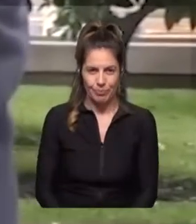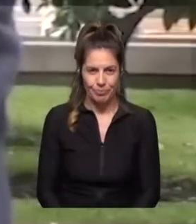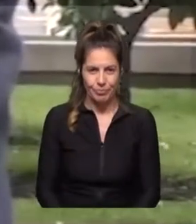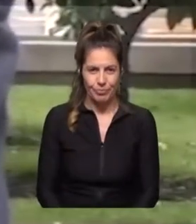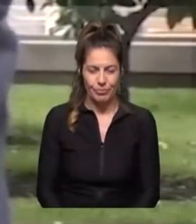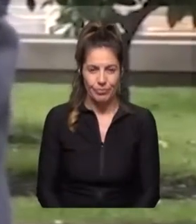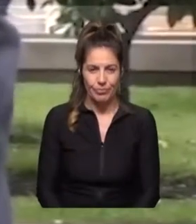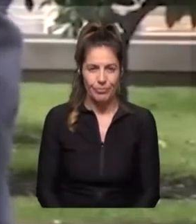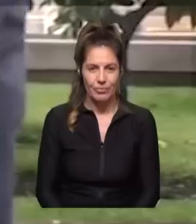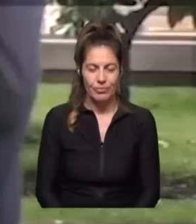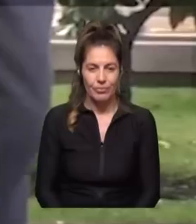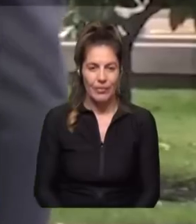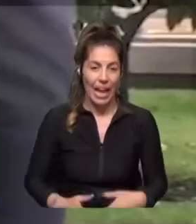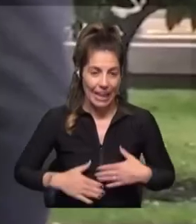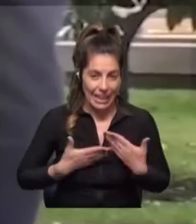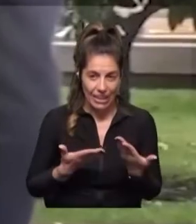compatriotas chilenos